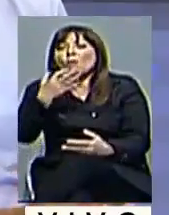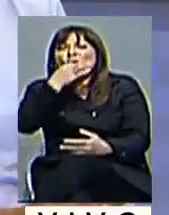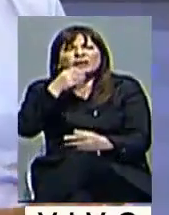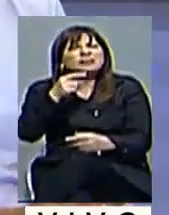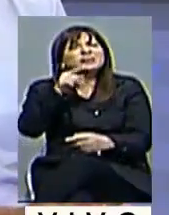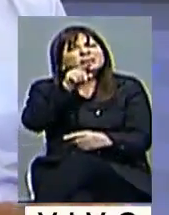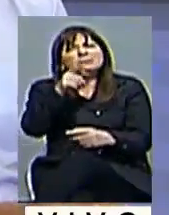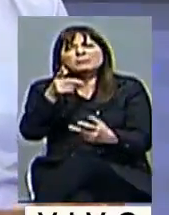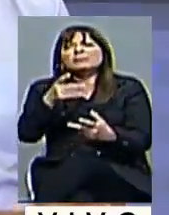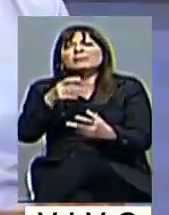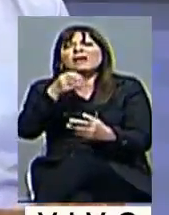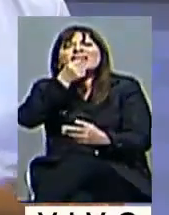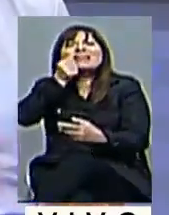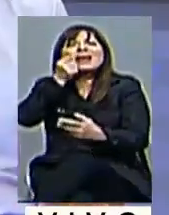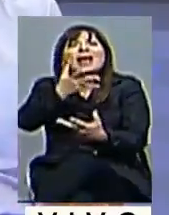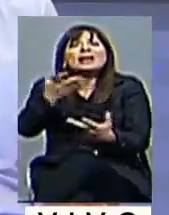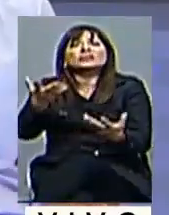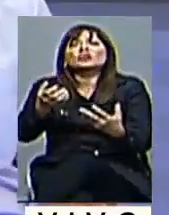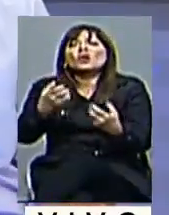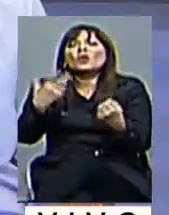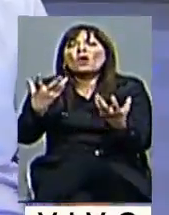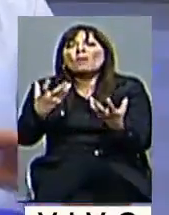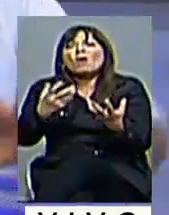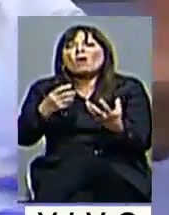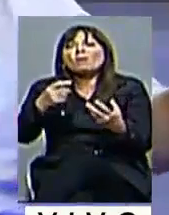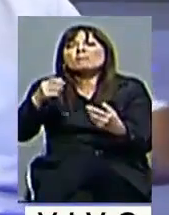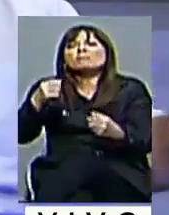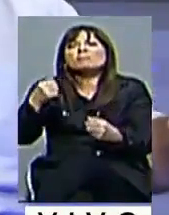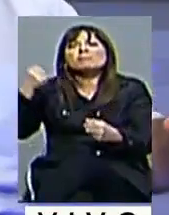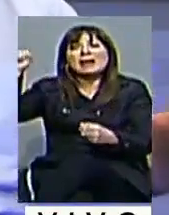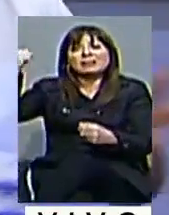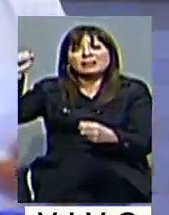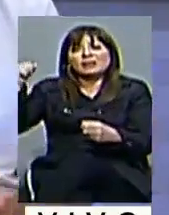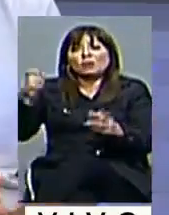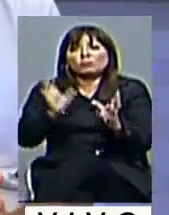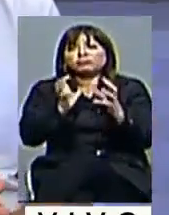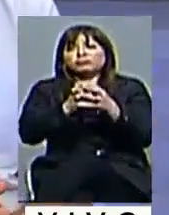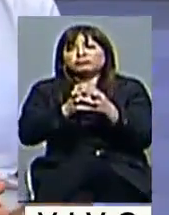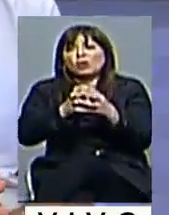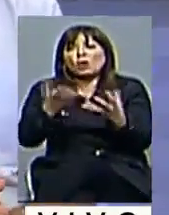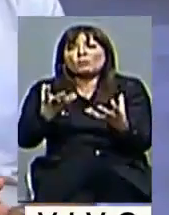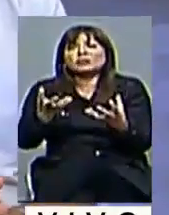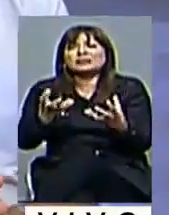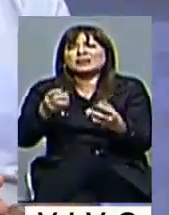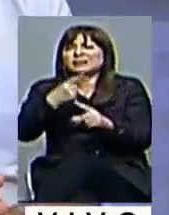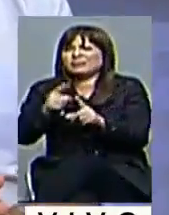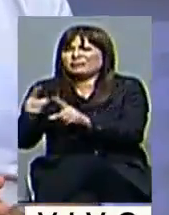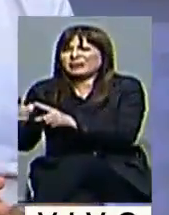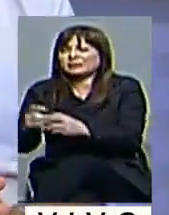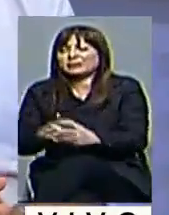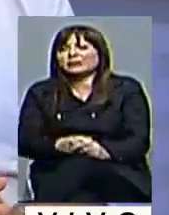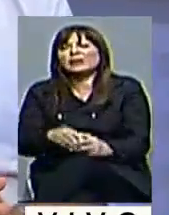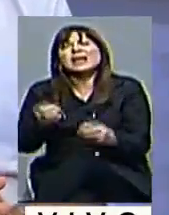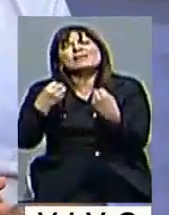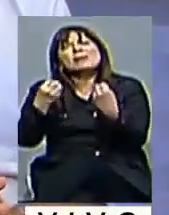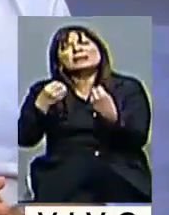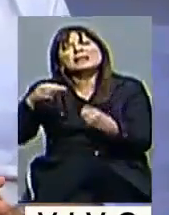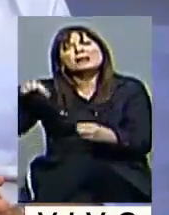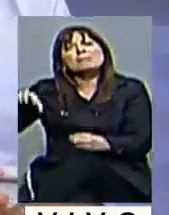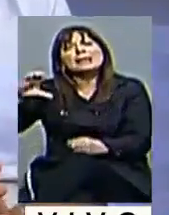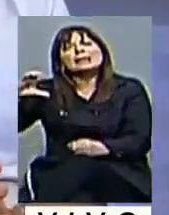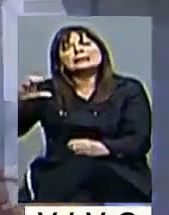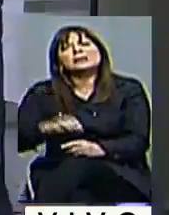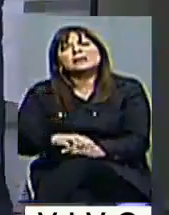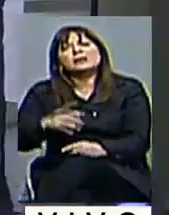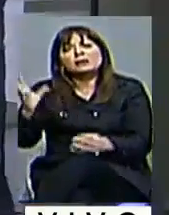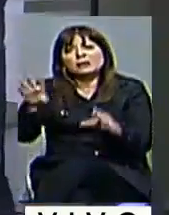Jorge, Vlado, la declaración entre Vlado y la gente del Partido Comunista son bien distintas. Súper distintas. Y en ese sentido, ¿qué va a pasar con el Partido Comunista, a tu juicio? ¿Se va a